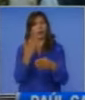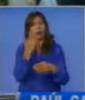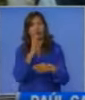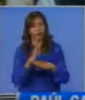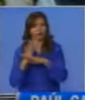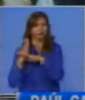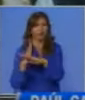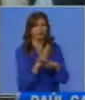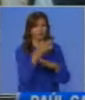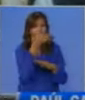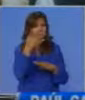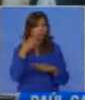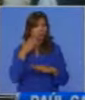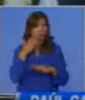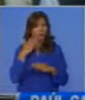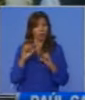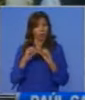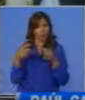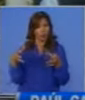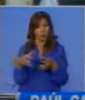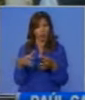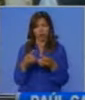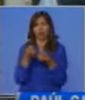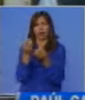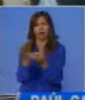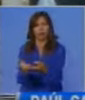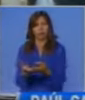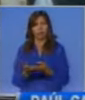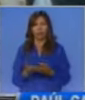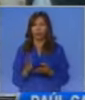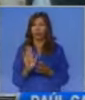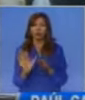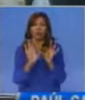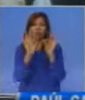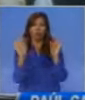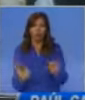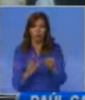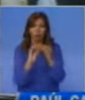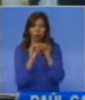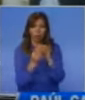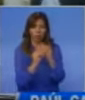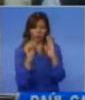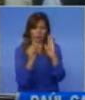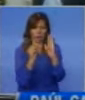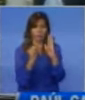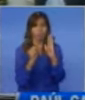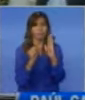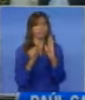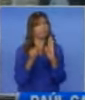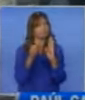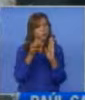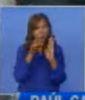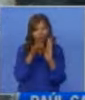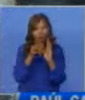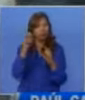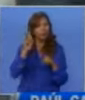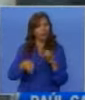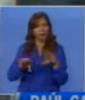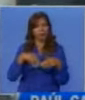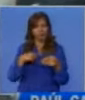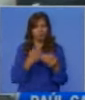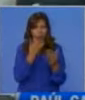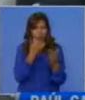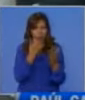Amazonía con los números de formularios que no han pasado las validaciones, que asciende a un